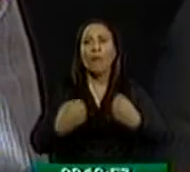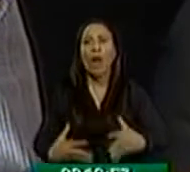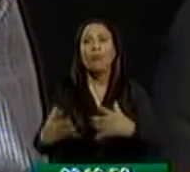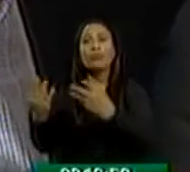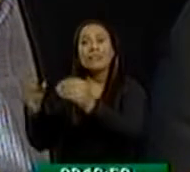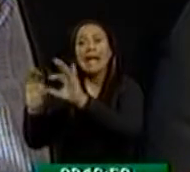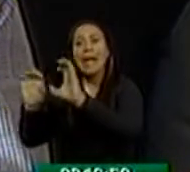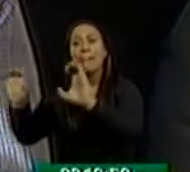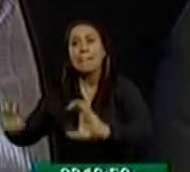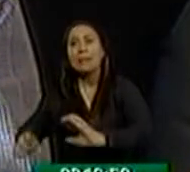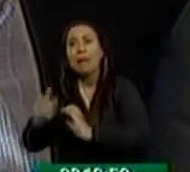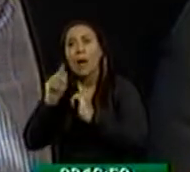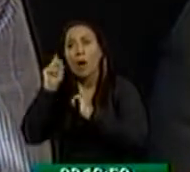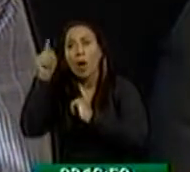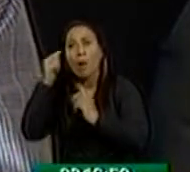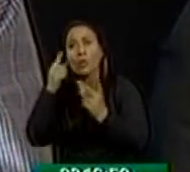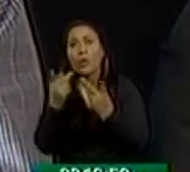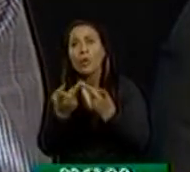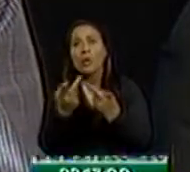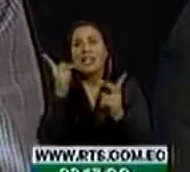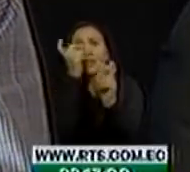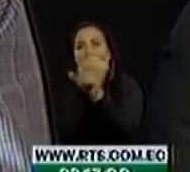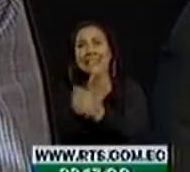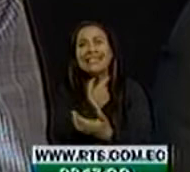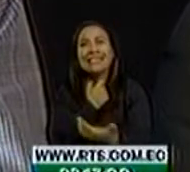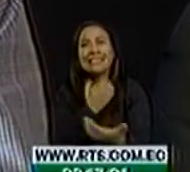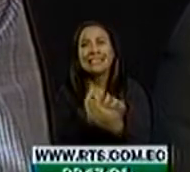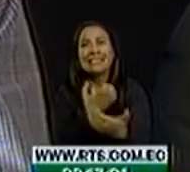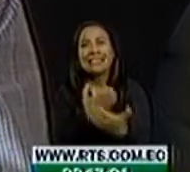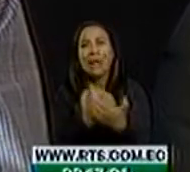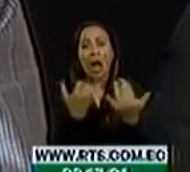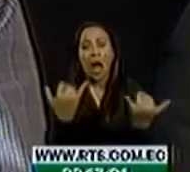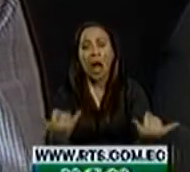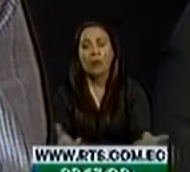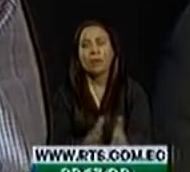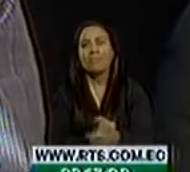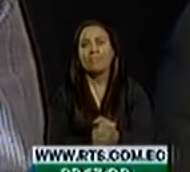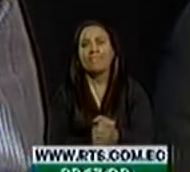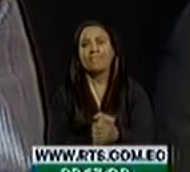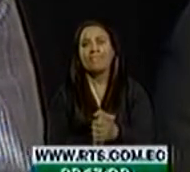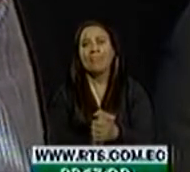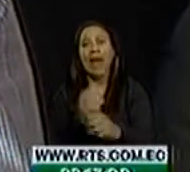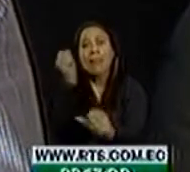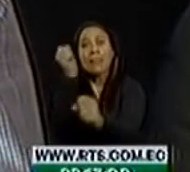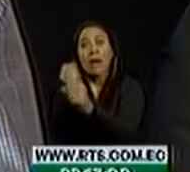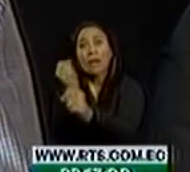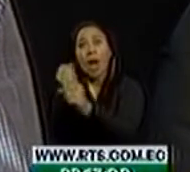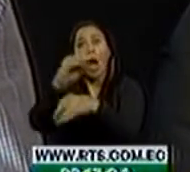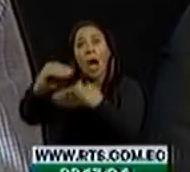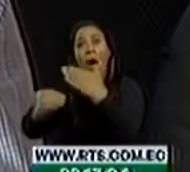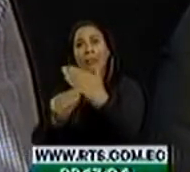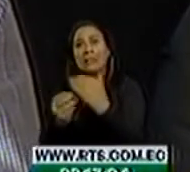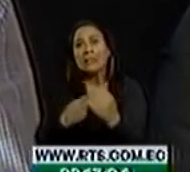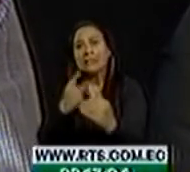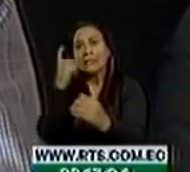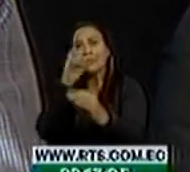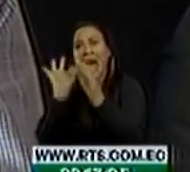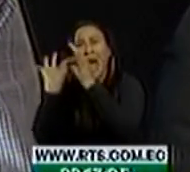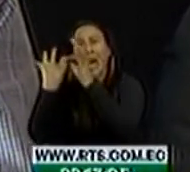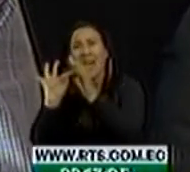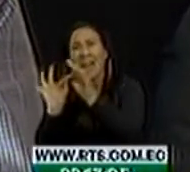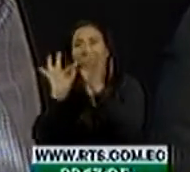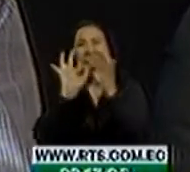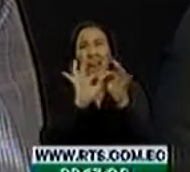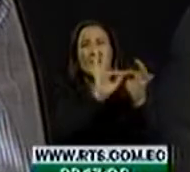muchísimas empresas públicas y su muy difícil situación en la que se encuentran actualmente. Trabajo adicional nos está costando arreglar